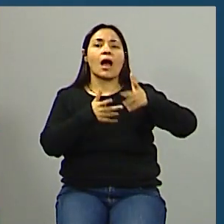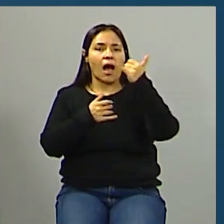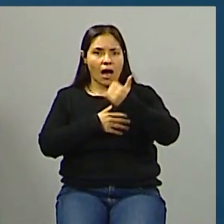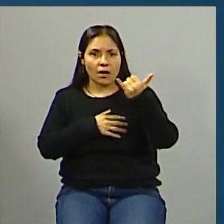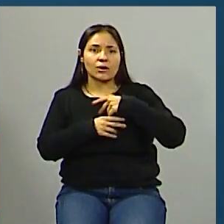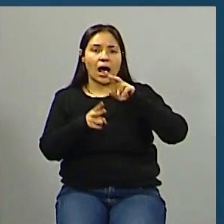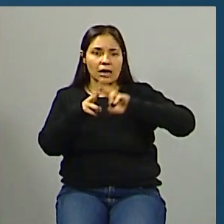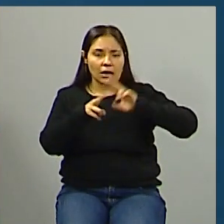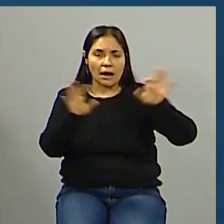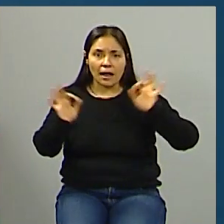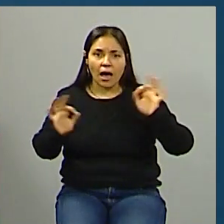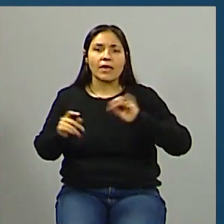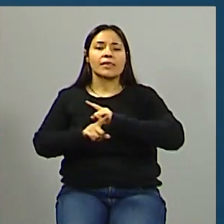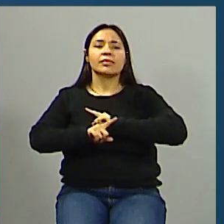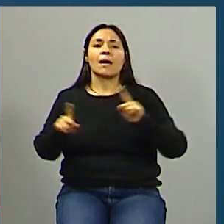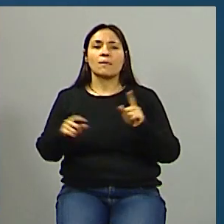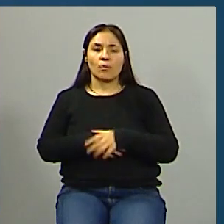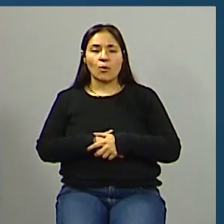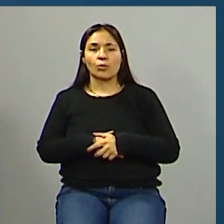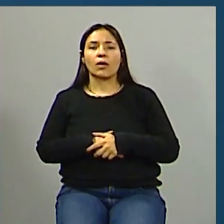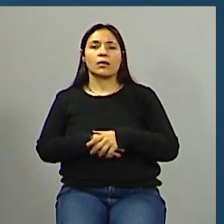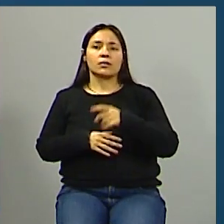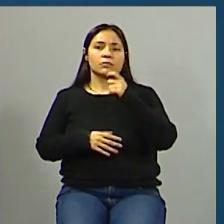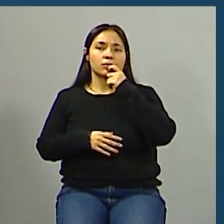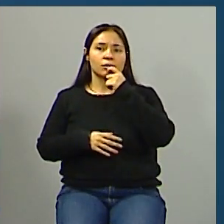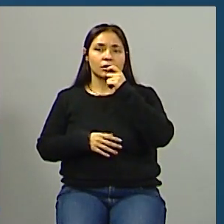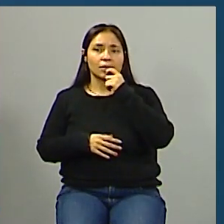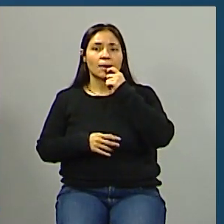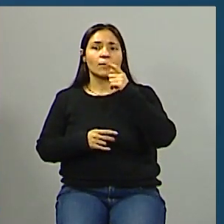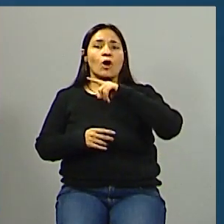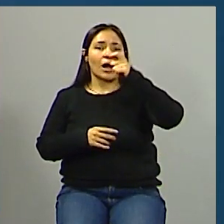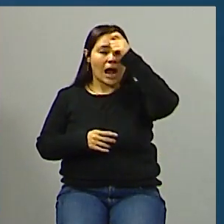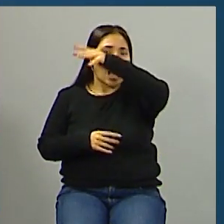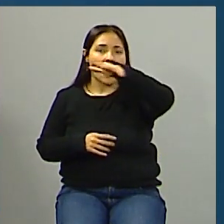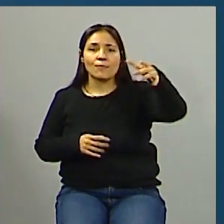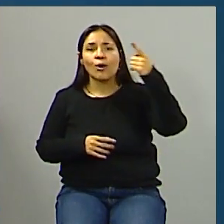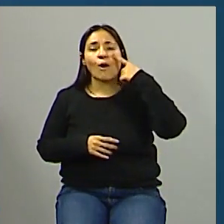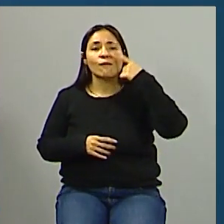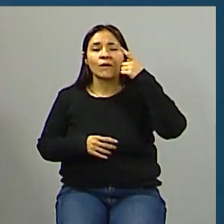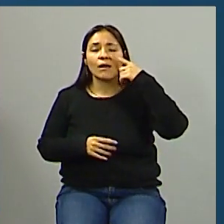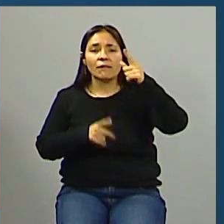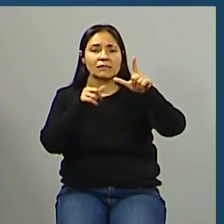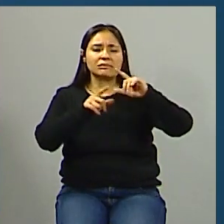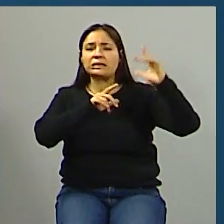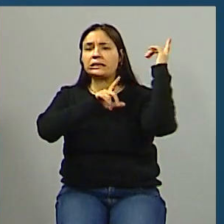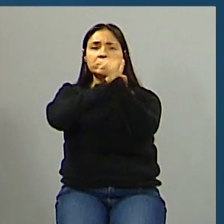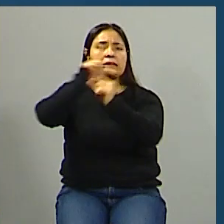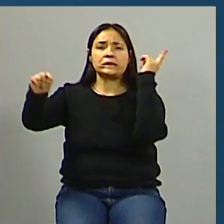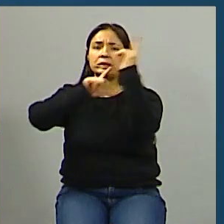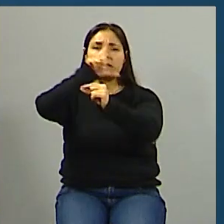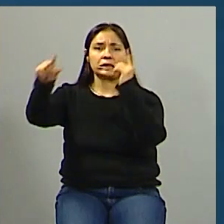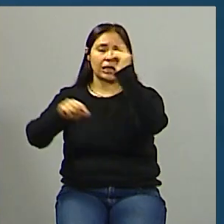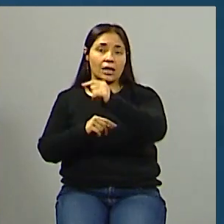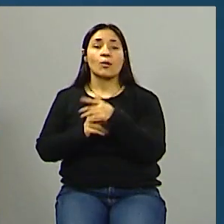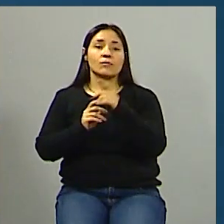no hemos logrado frenar ese éxodo rural que hacíamos referencia, y tenemos gente que en lugar de estar en las zonas